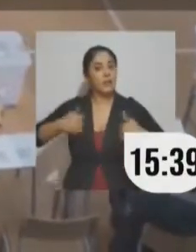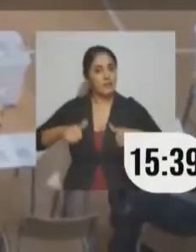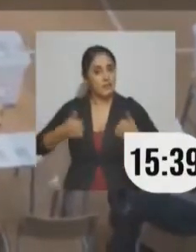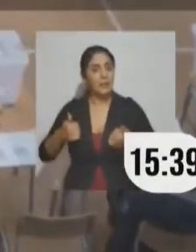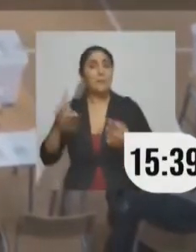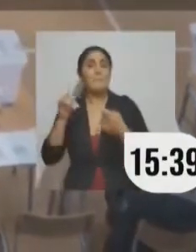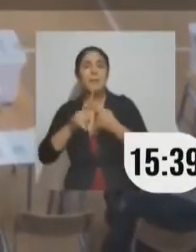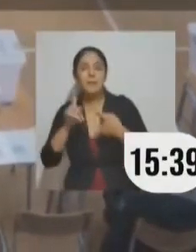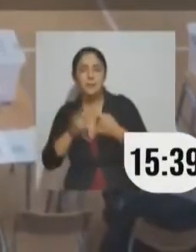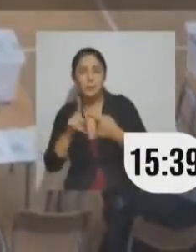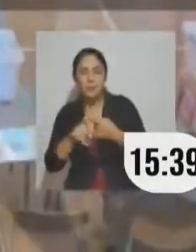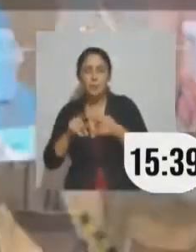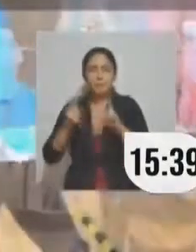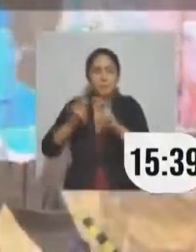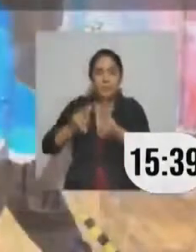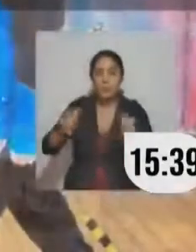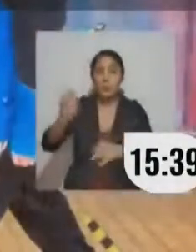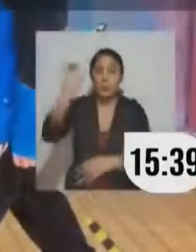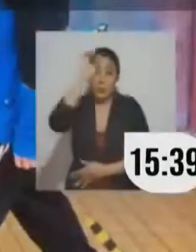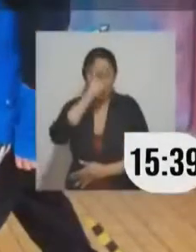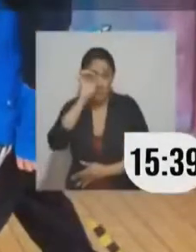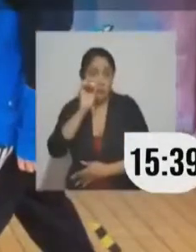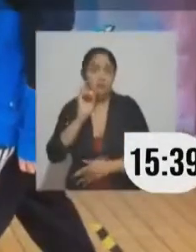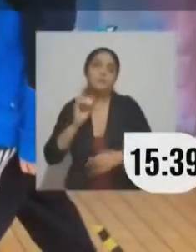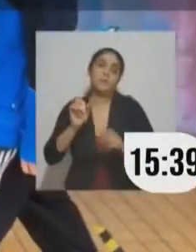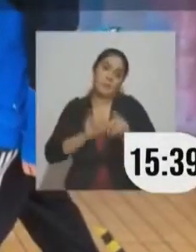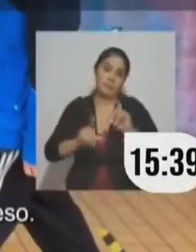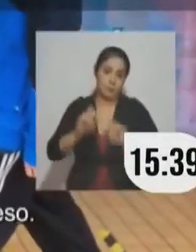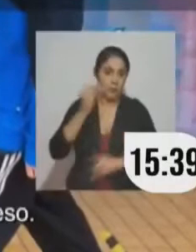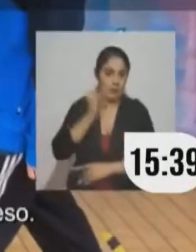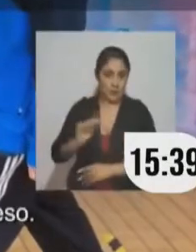Que decimos el derecho cívico, hay que cumplirlo. No